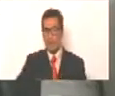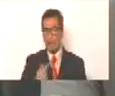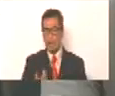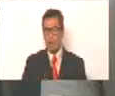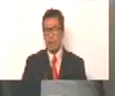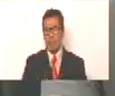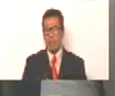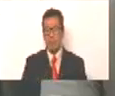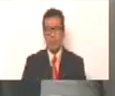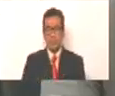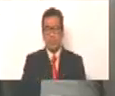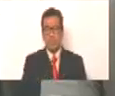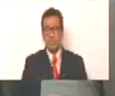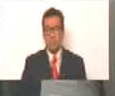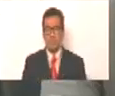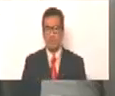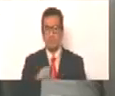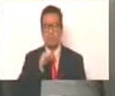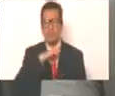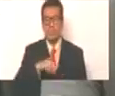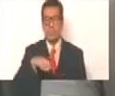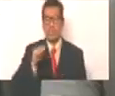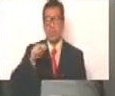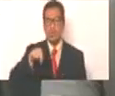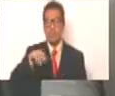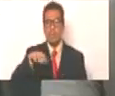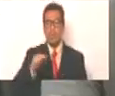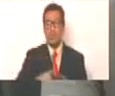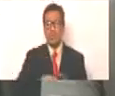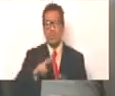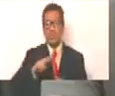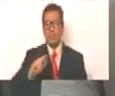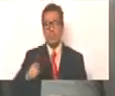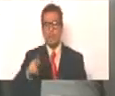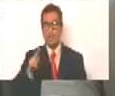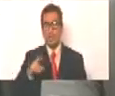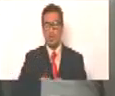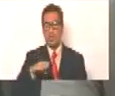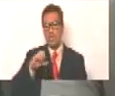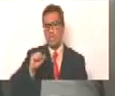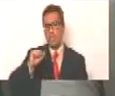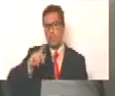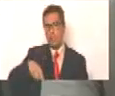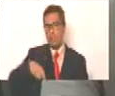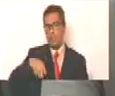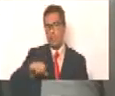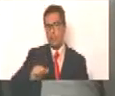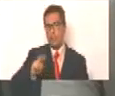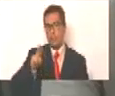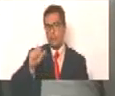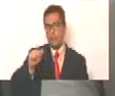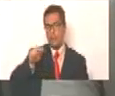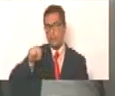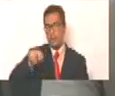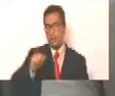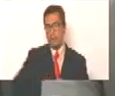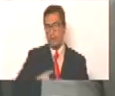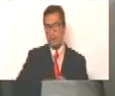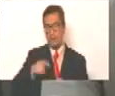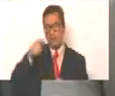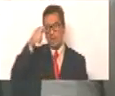de las historias de Ana Soto, de Urquía, de Apacuana, de las cacicas de Guárico, que todavía le